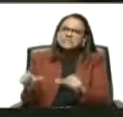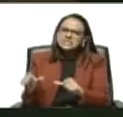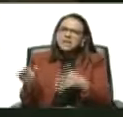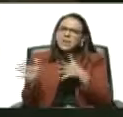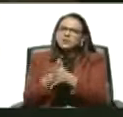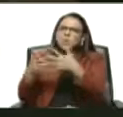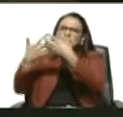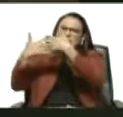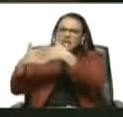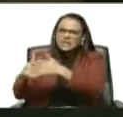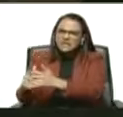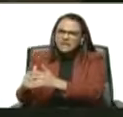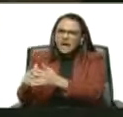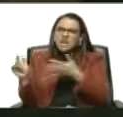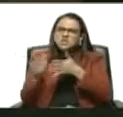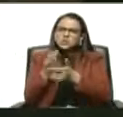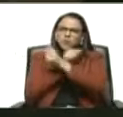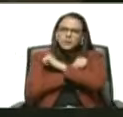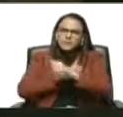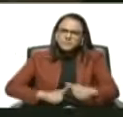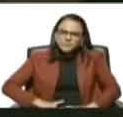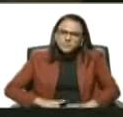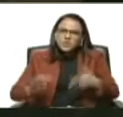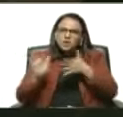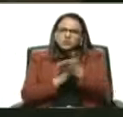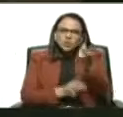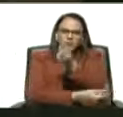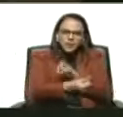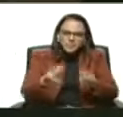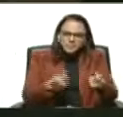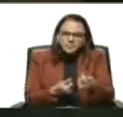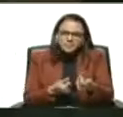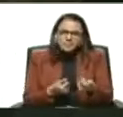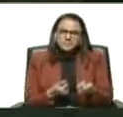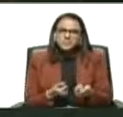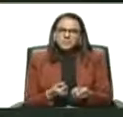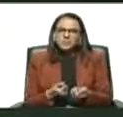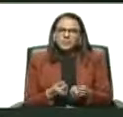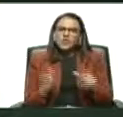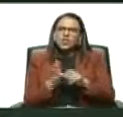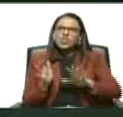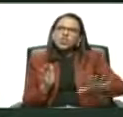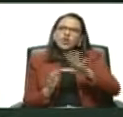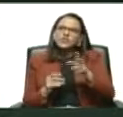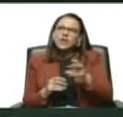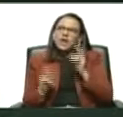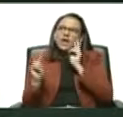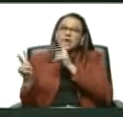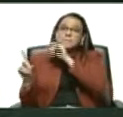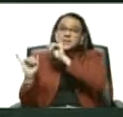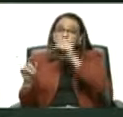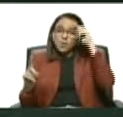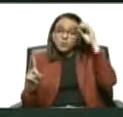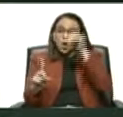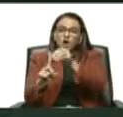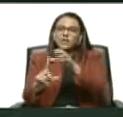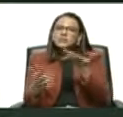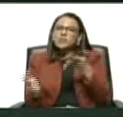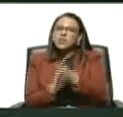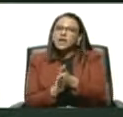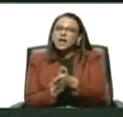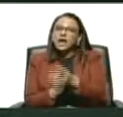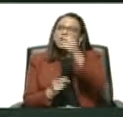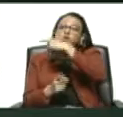industrial, el complejo militar, financiero, mediático, donde el objetivo estratégico es la concentración